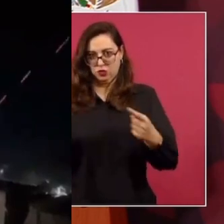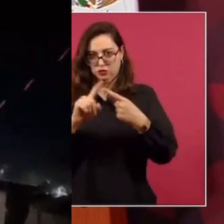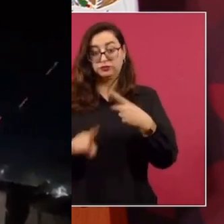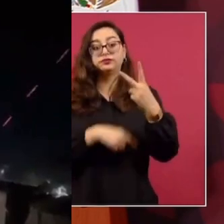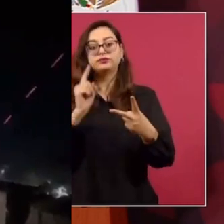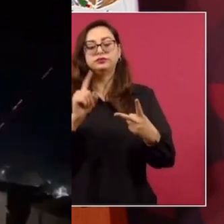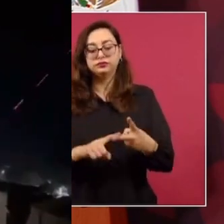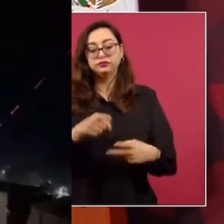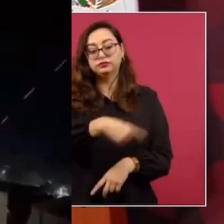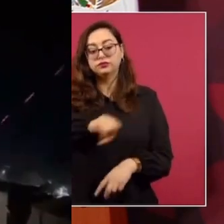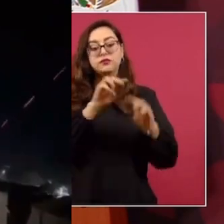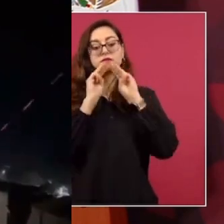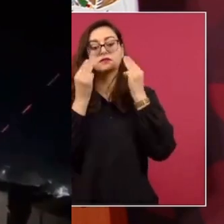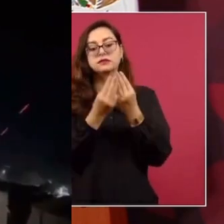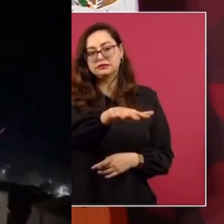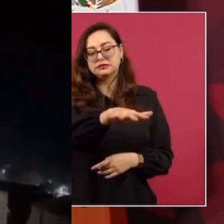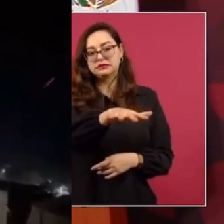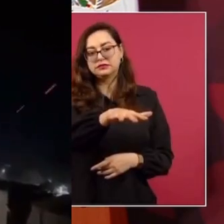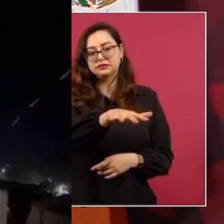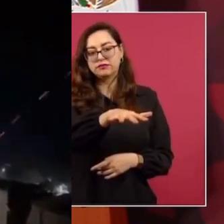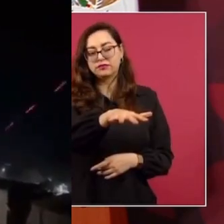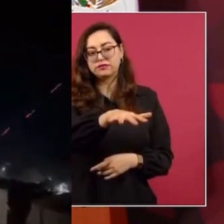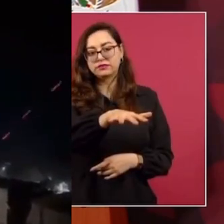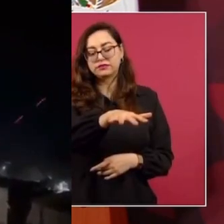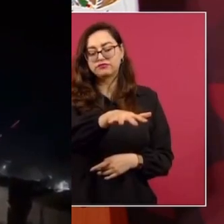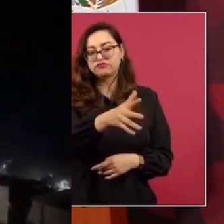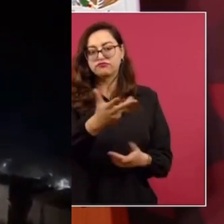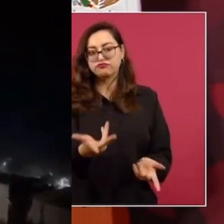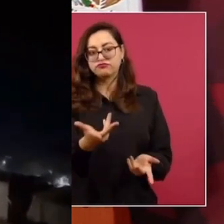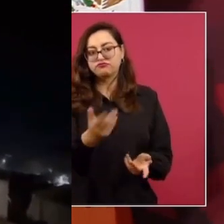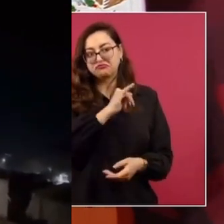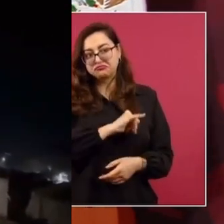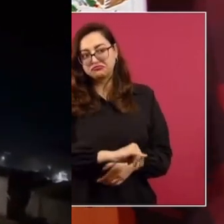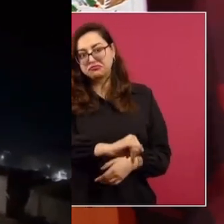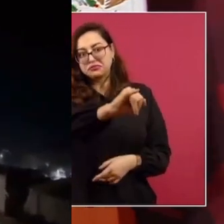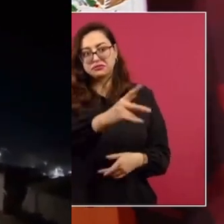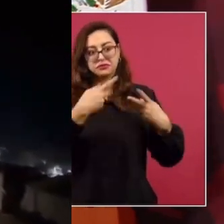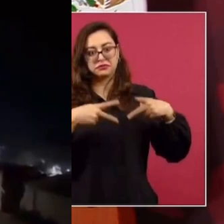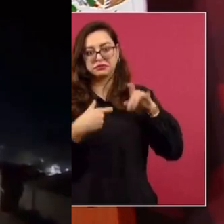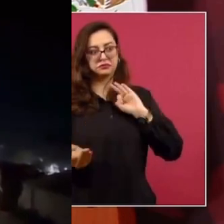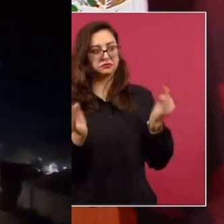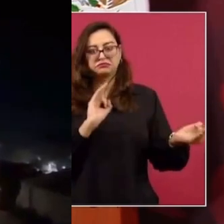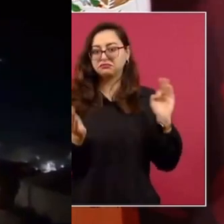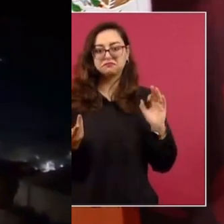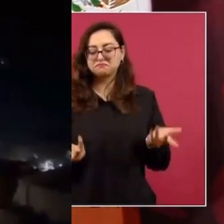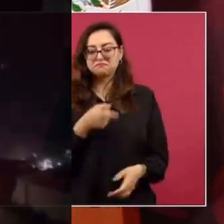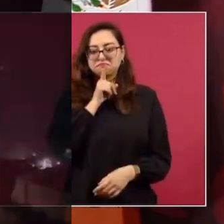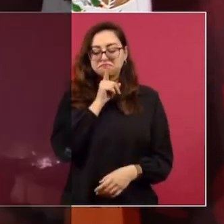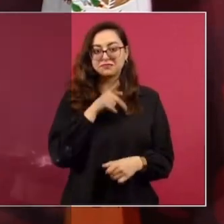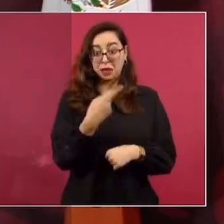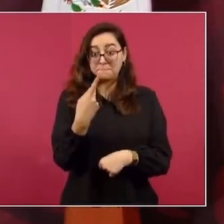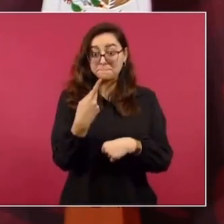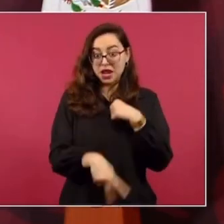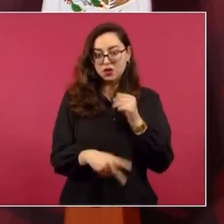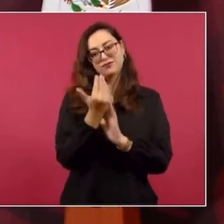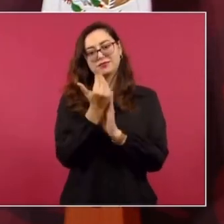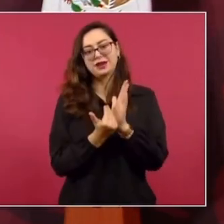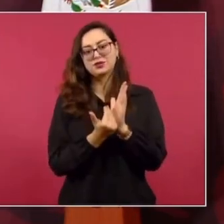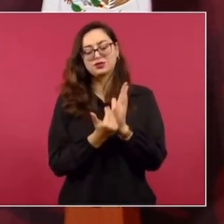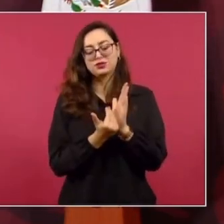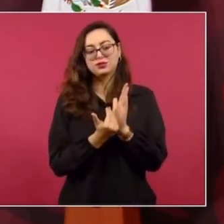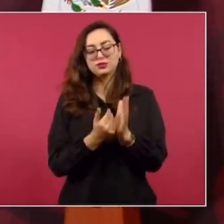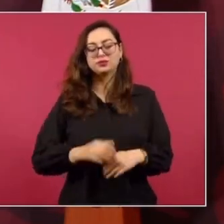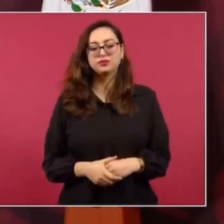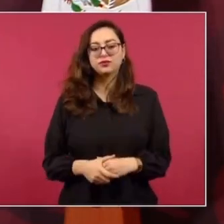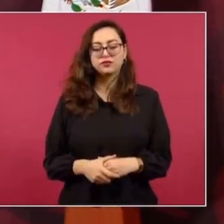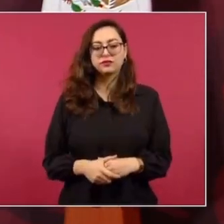los presuntos delincuentes era en una orilla, pues. Entonces ahí el riesgo pues